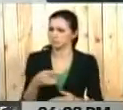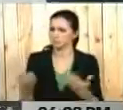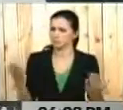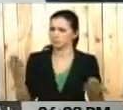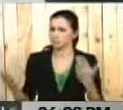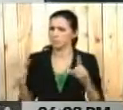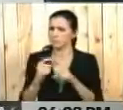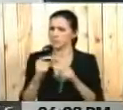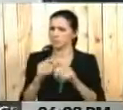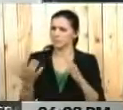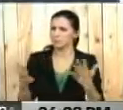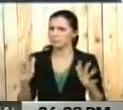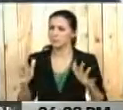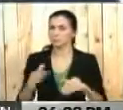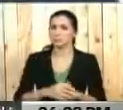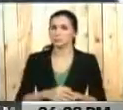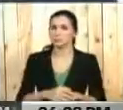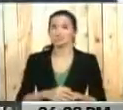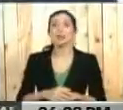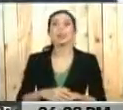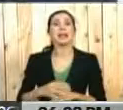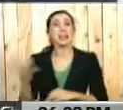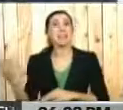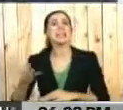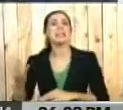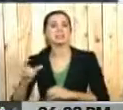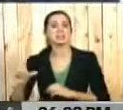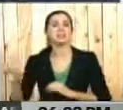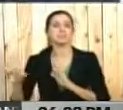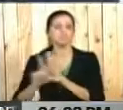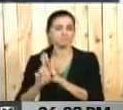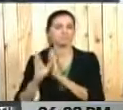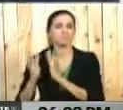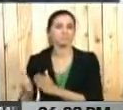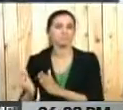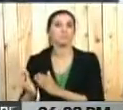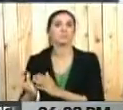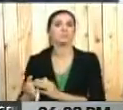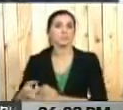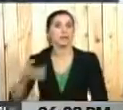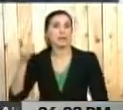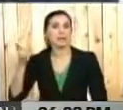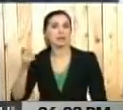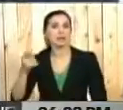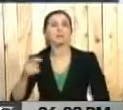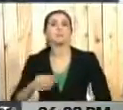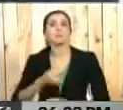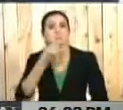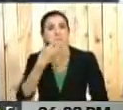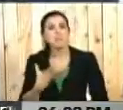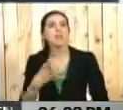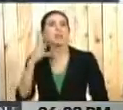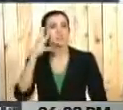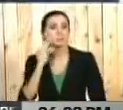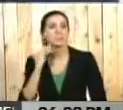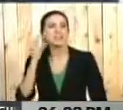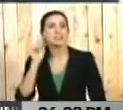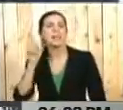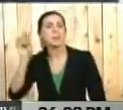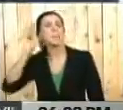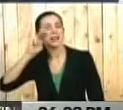es un ejercicio total de legitimidad. De legitimidad democrática. Y además lo hace muy bien. Quizás la experiencia como